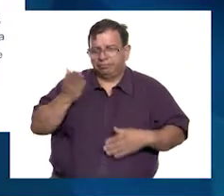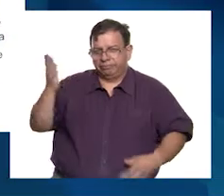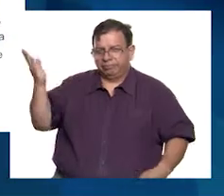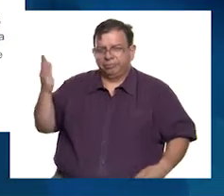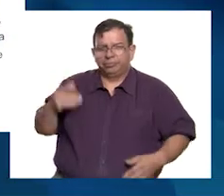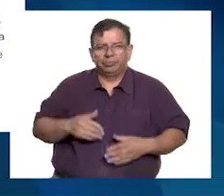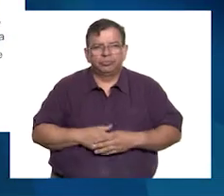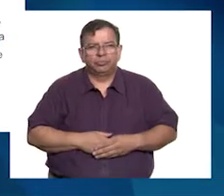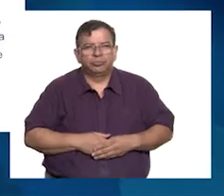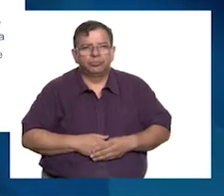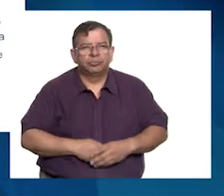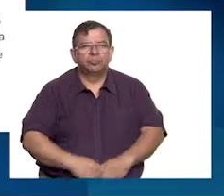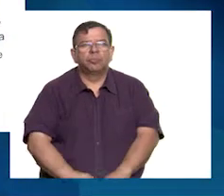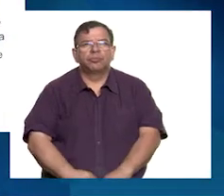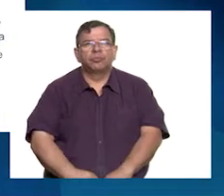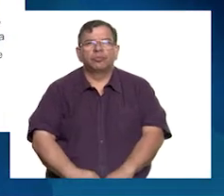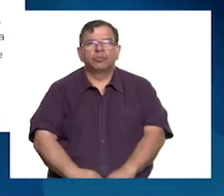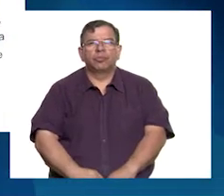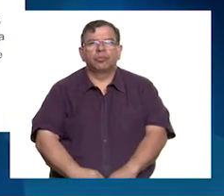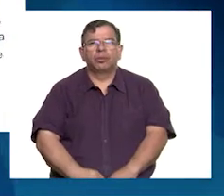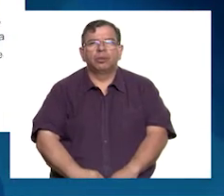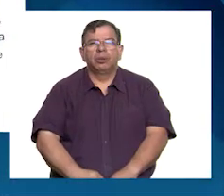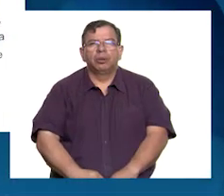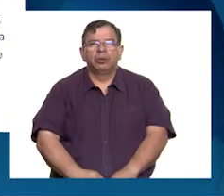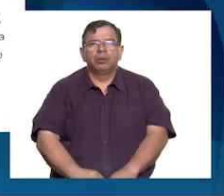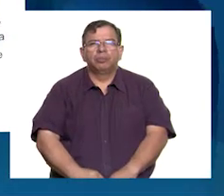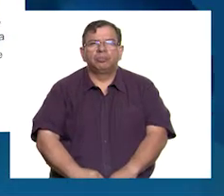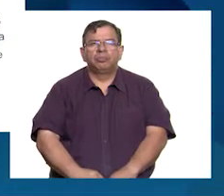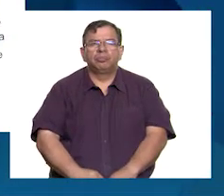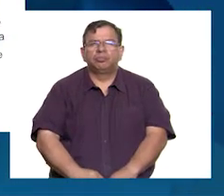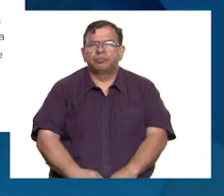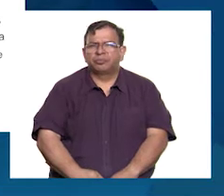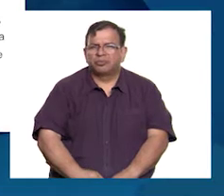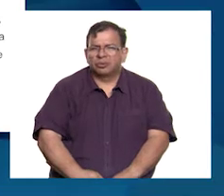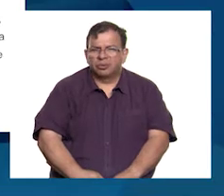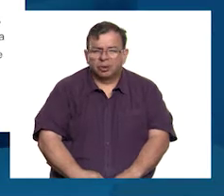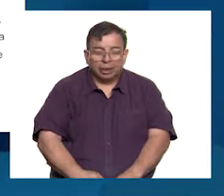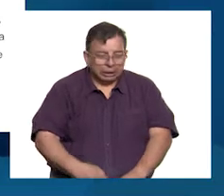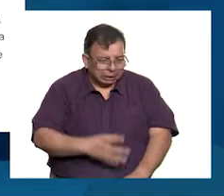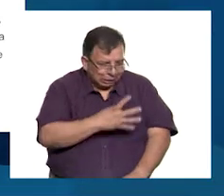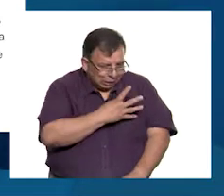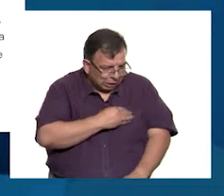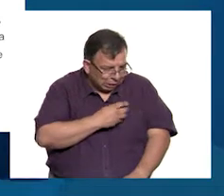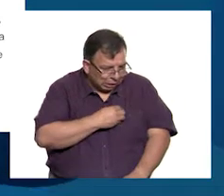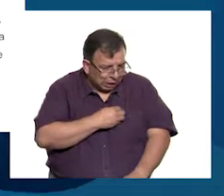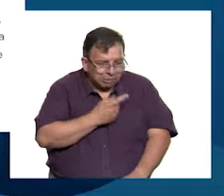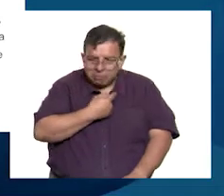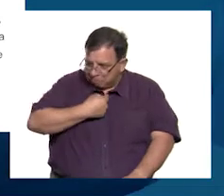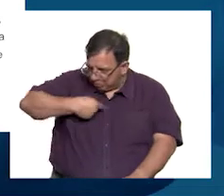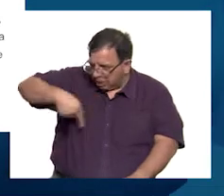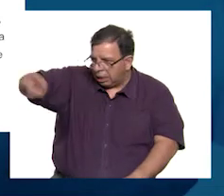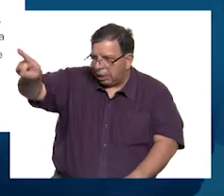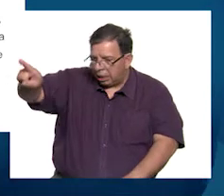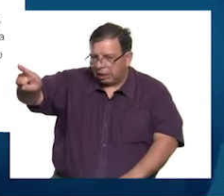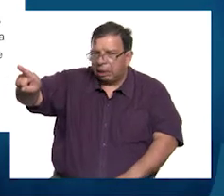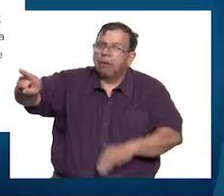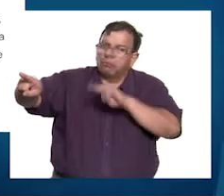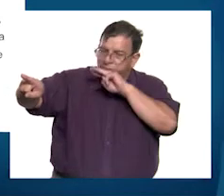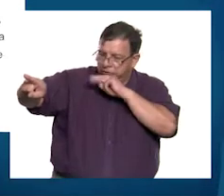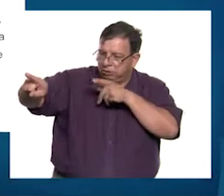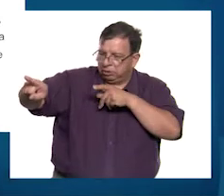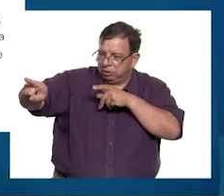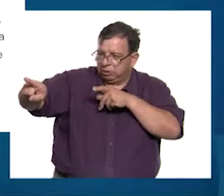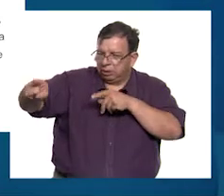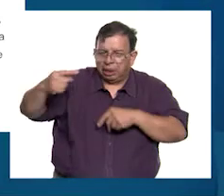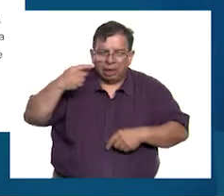que sí, maestro, con mucho gusto. Dice: pues tengo que mandar a mi hija allá, dijo la madre. Fijaos,